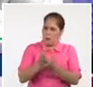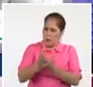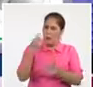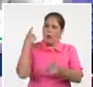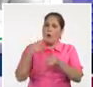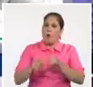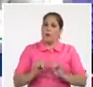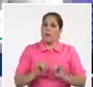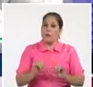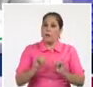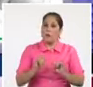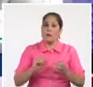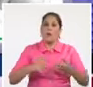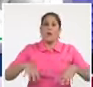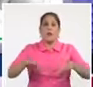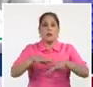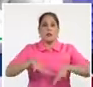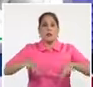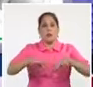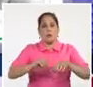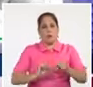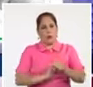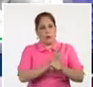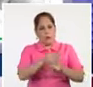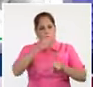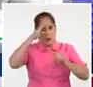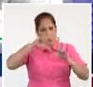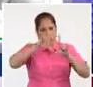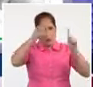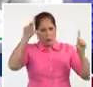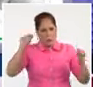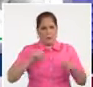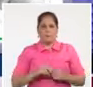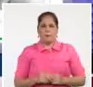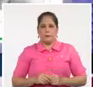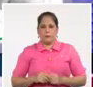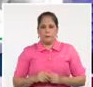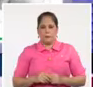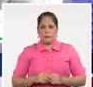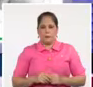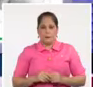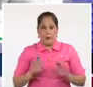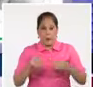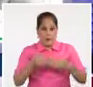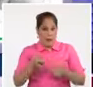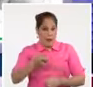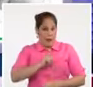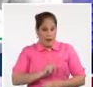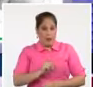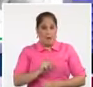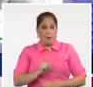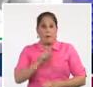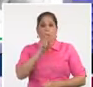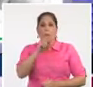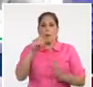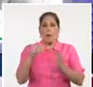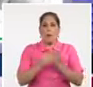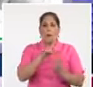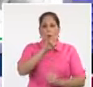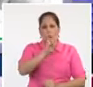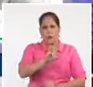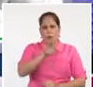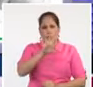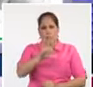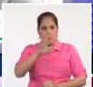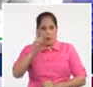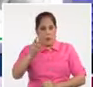datos sobre el comportamiento de la COVID-19 en territorio nacional. Al cierre del día de ayer, La Nación reporta